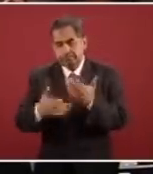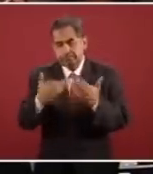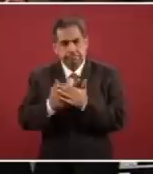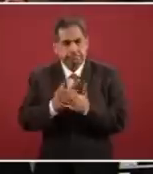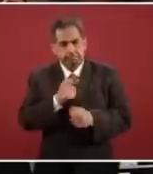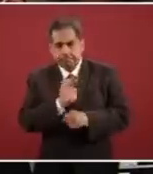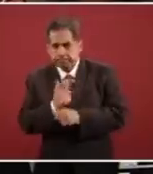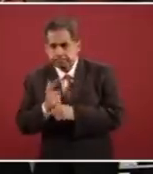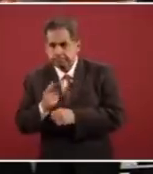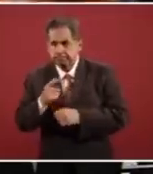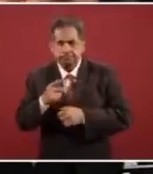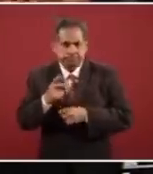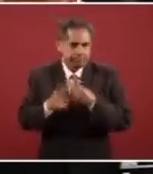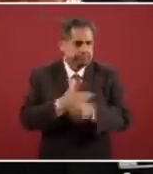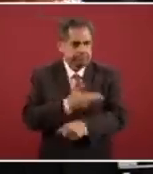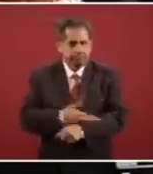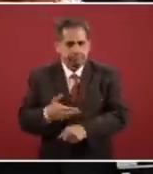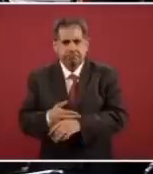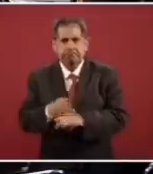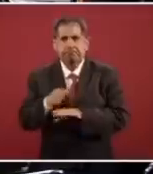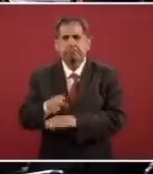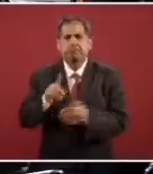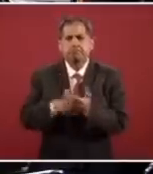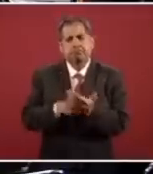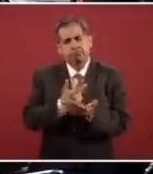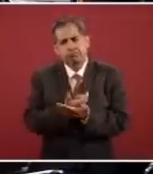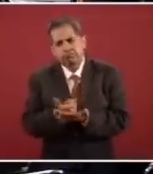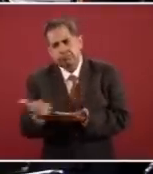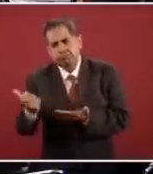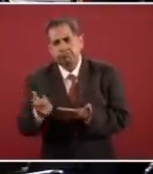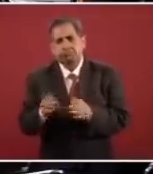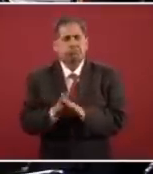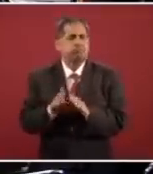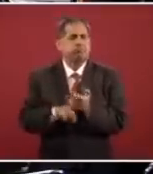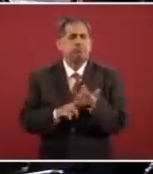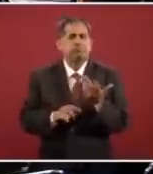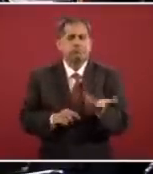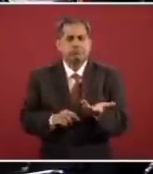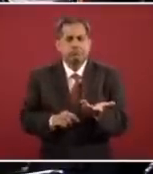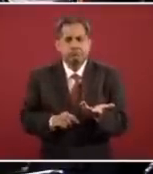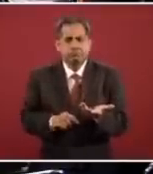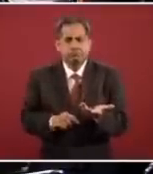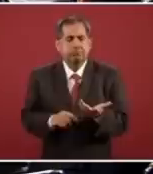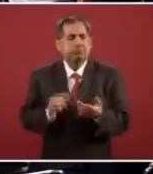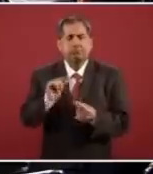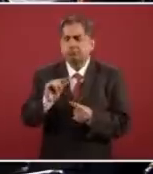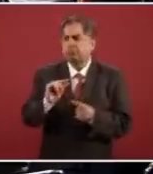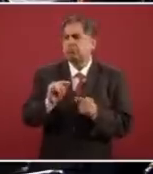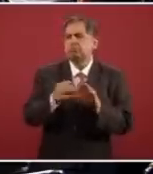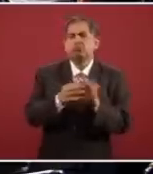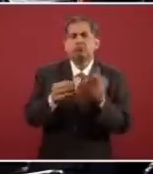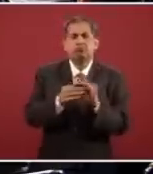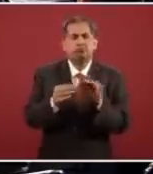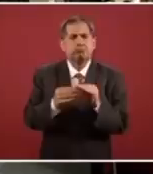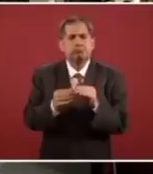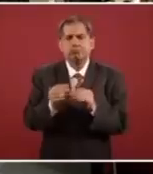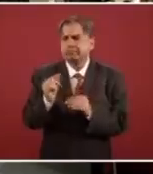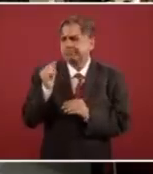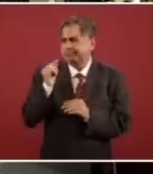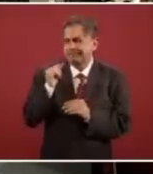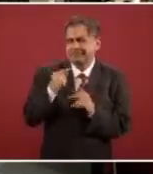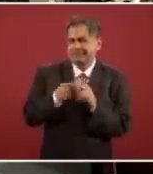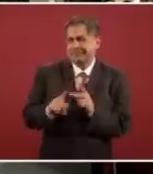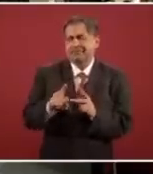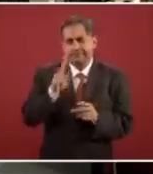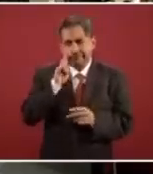y está tratando de paliar, en materia de financiamiento productivo, existe una incipiente penetración histórica,